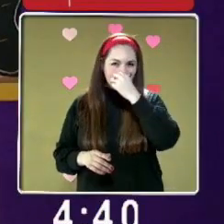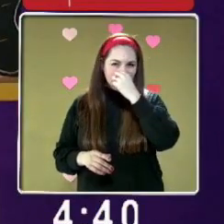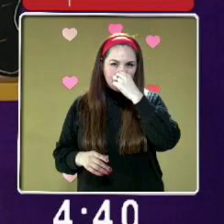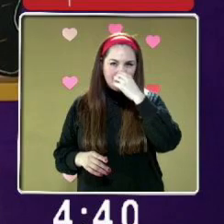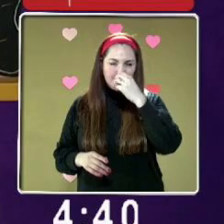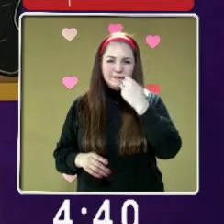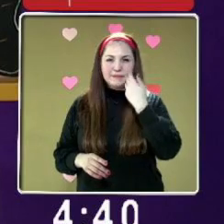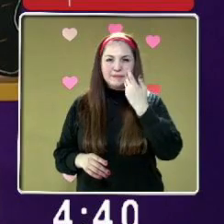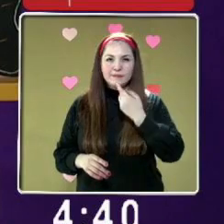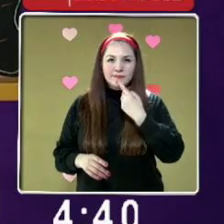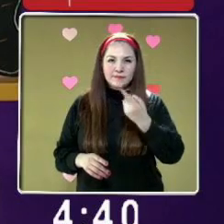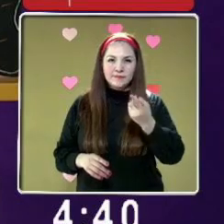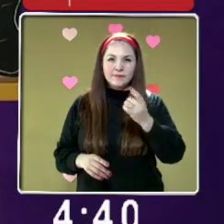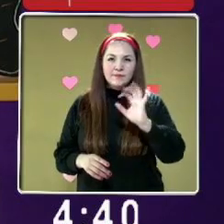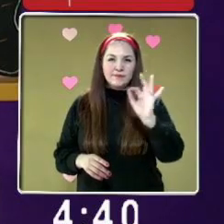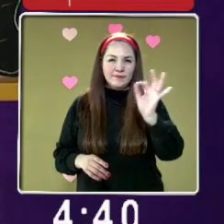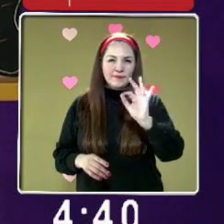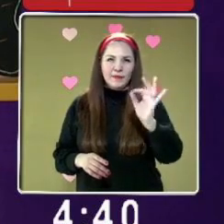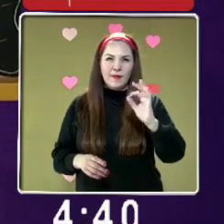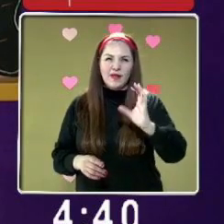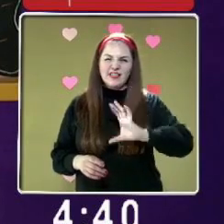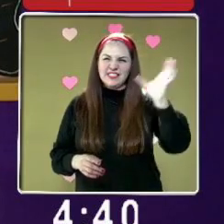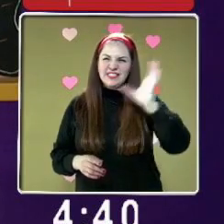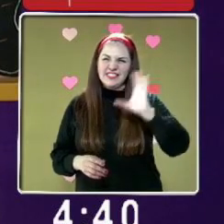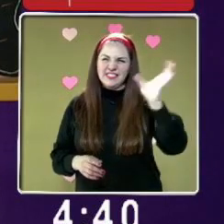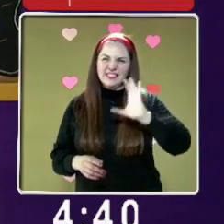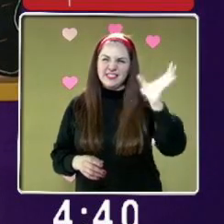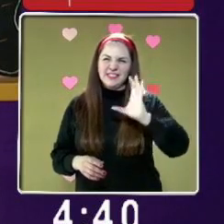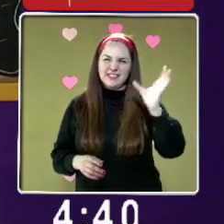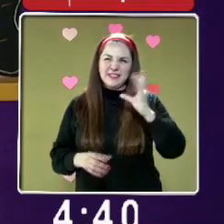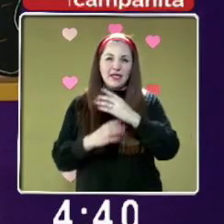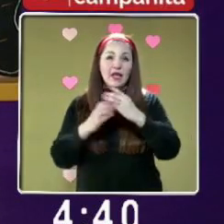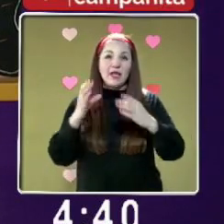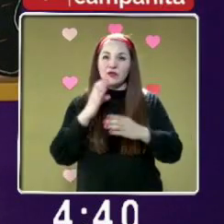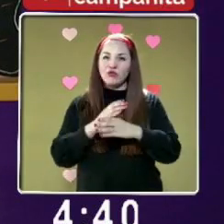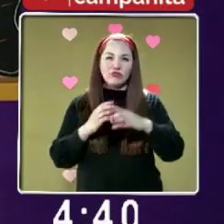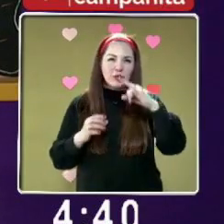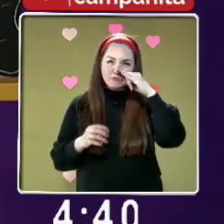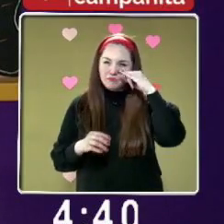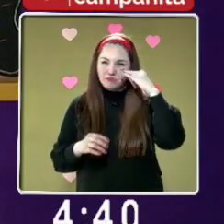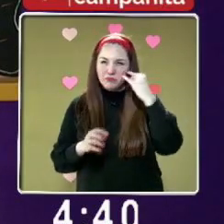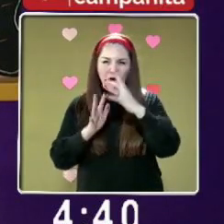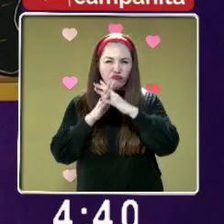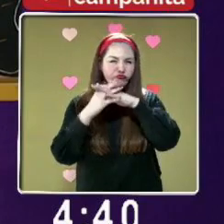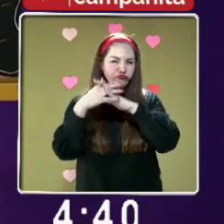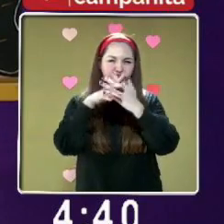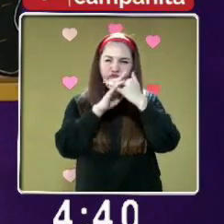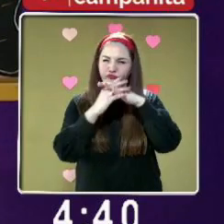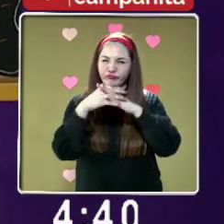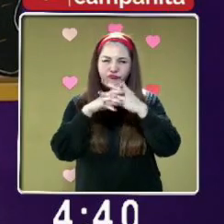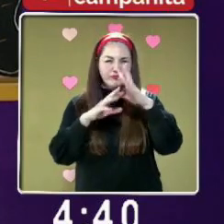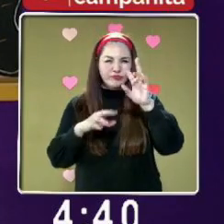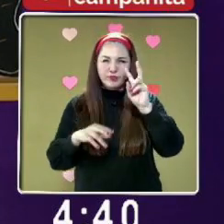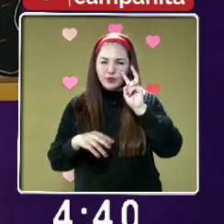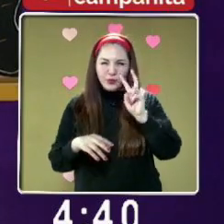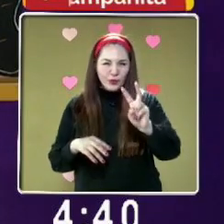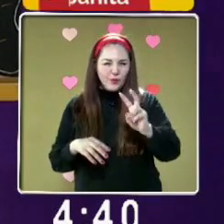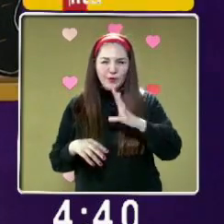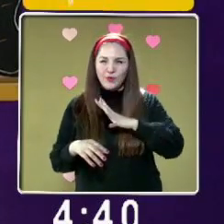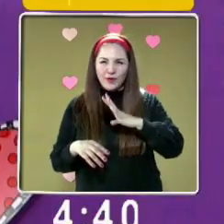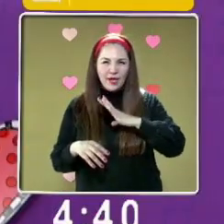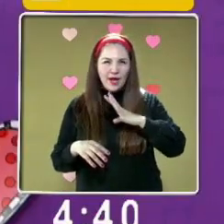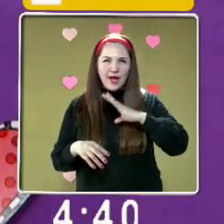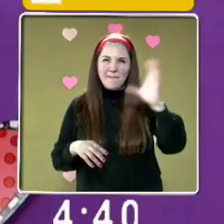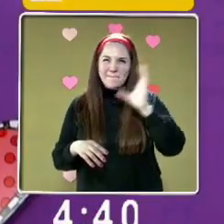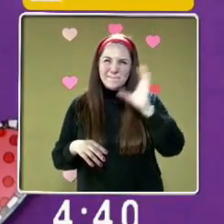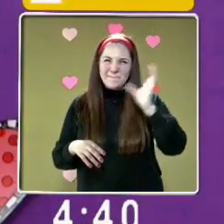que cuando agitamos el bote, pues no se alcanzan a ver las cosas, se ve todo ahí revuelto, no alcanzo a distinguir lo que hay, y mientras más lo